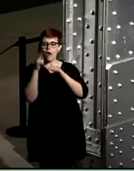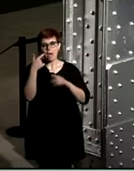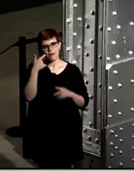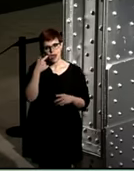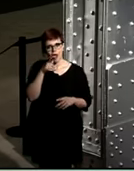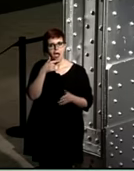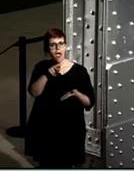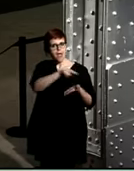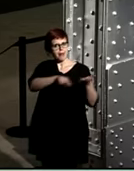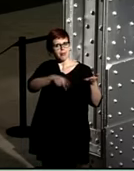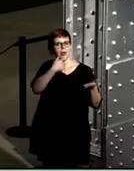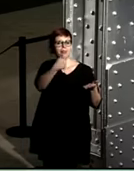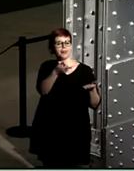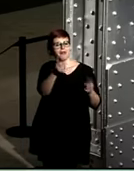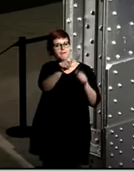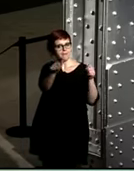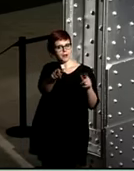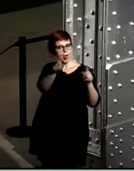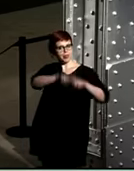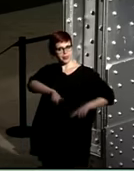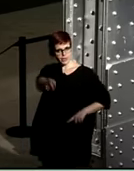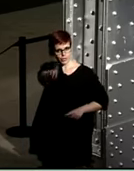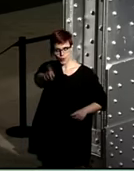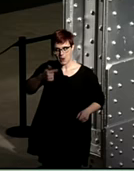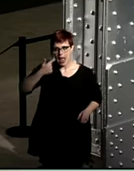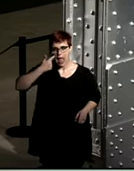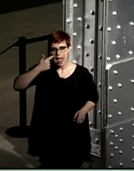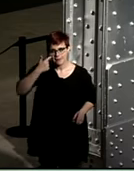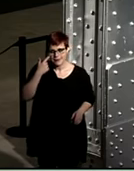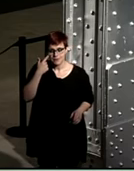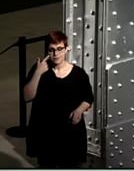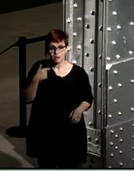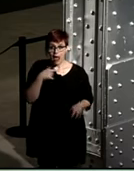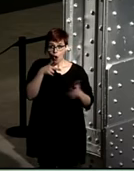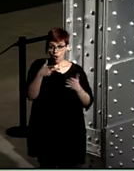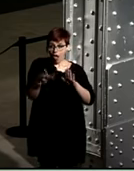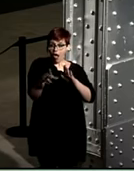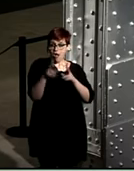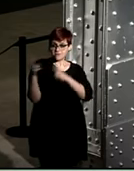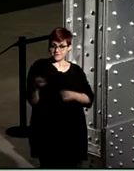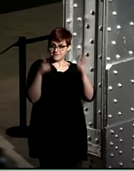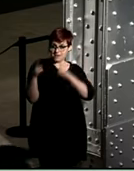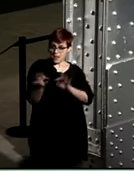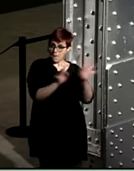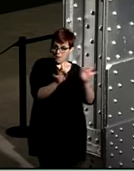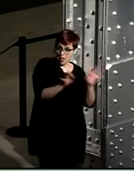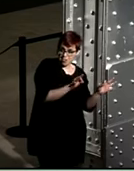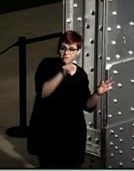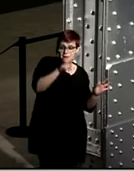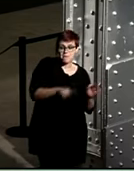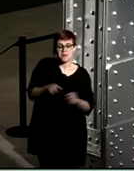gallego, ¿eh? No, sí. Yo es que ahora estoy preparando una serie y una película, o sea, que es que